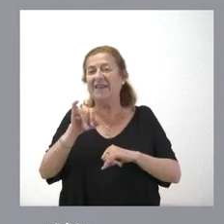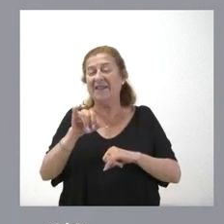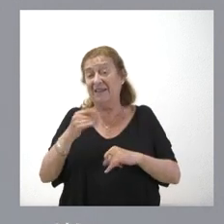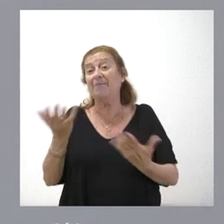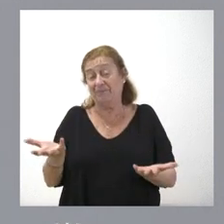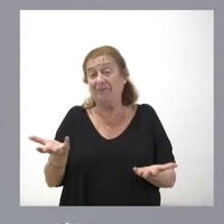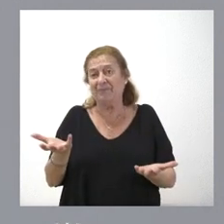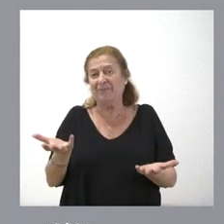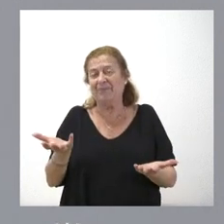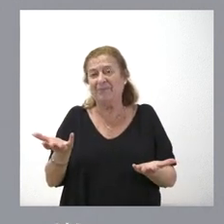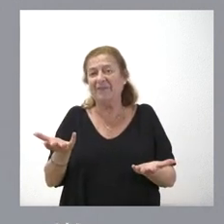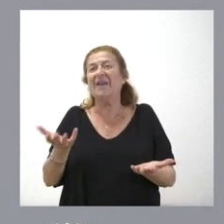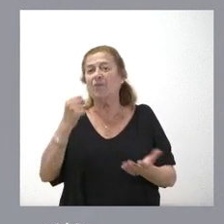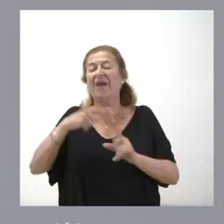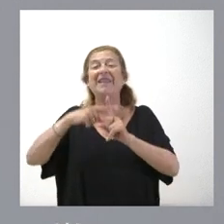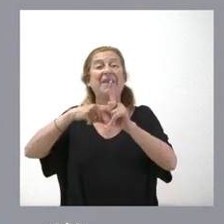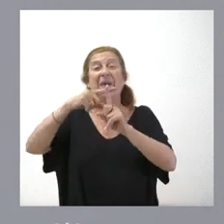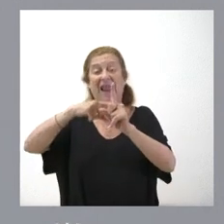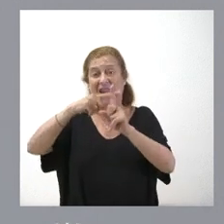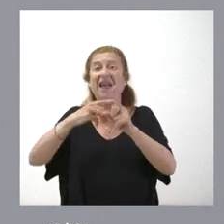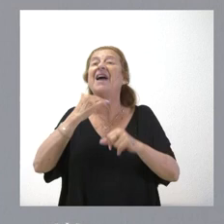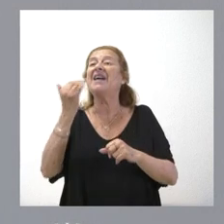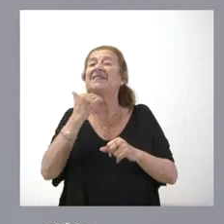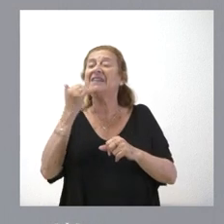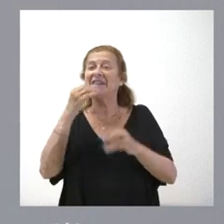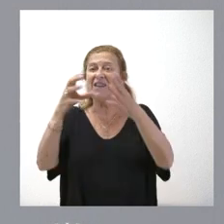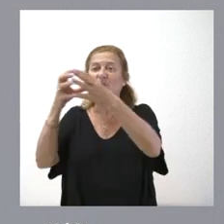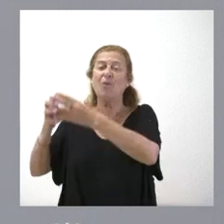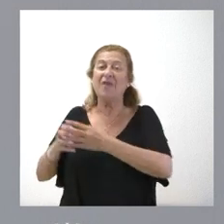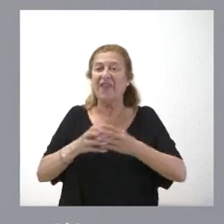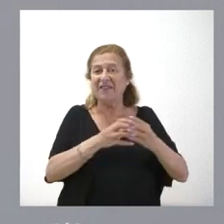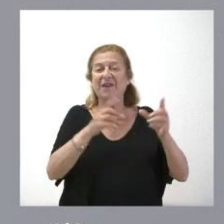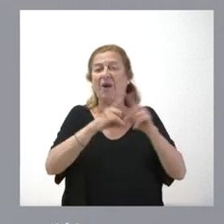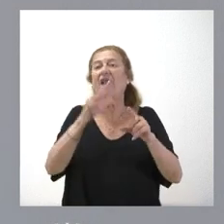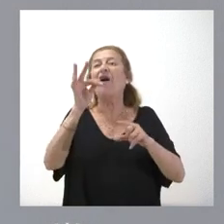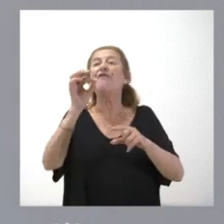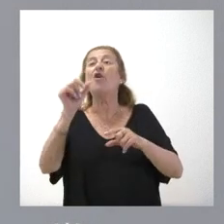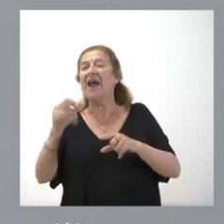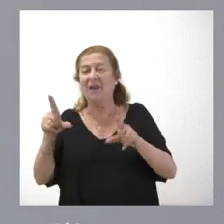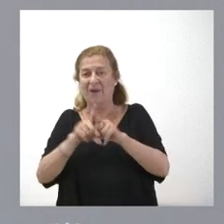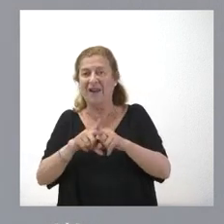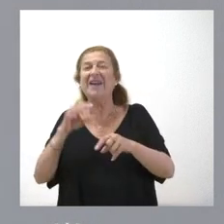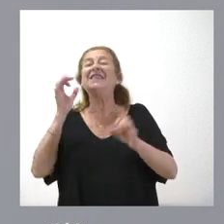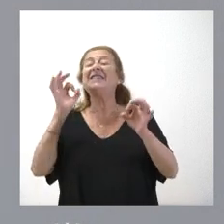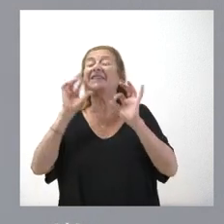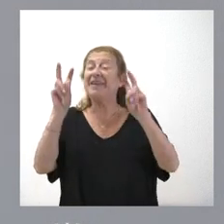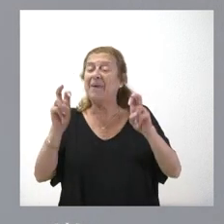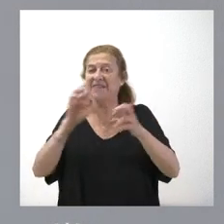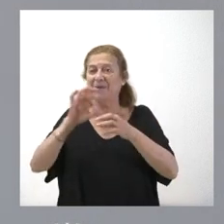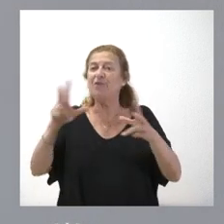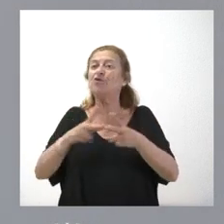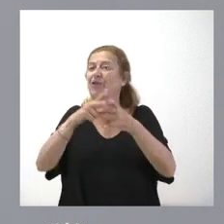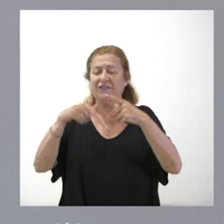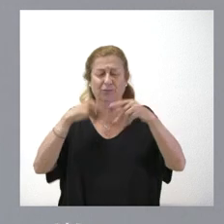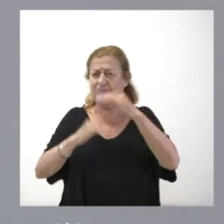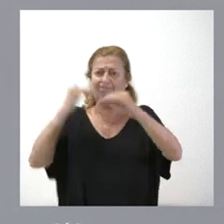aún nivel muy próximo al de las comunidades de régimen foral en el conjunto de los servicios sociales les superamos en todo lo